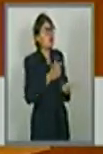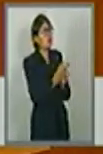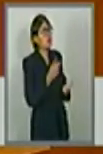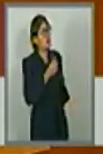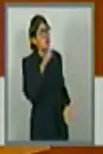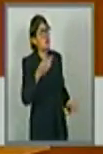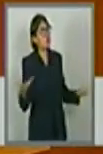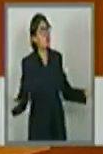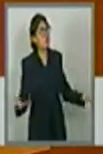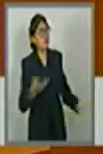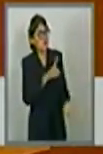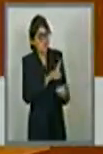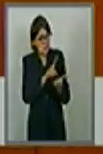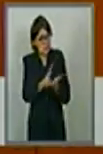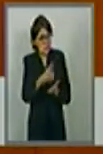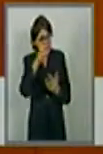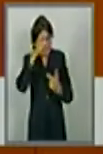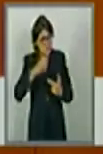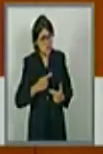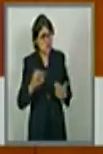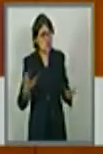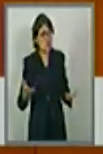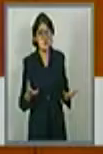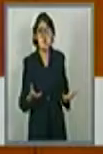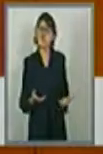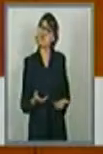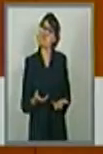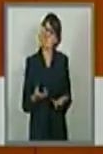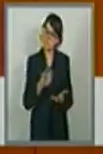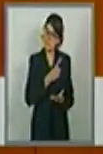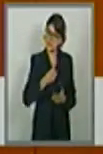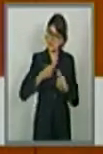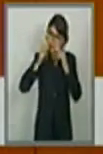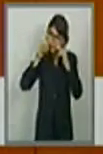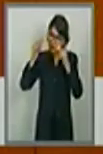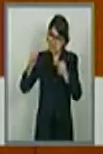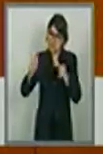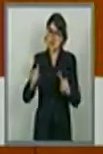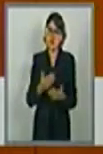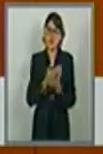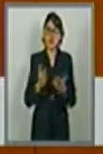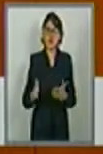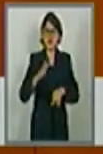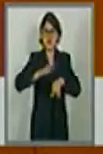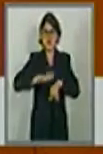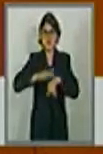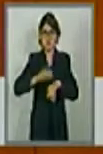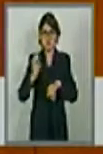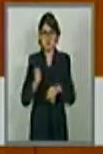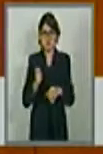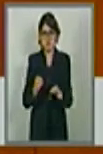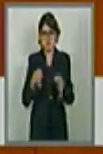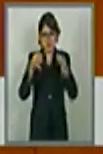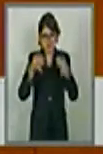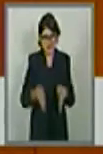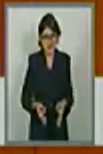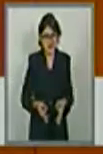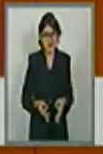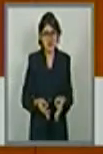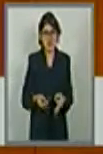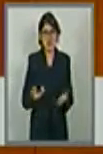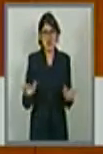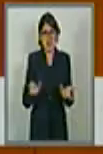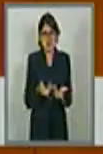les pertenecen. Queremos además que este sea un llamado al compromiso ético, a la